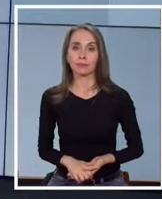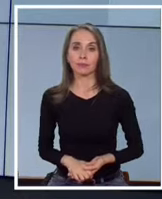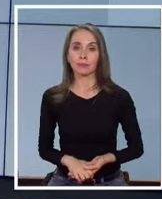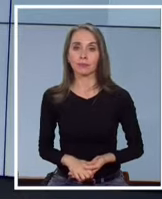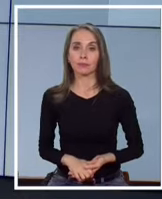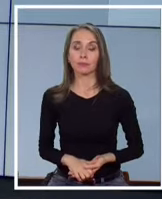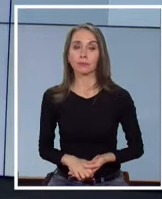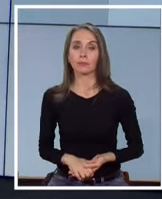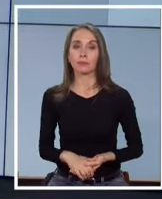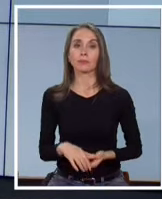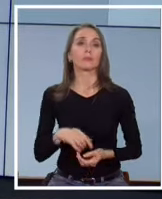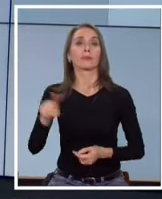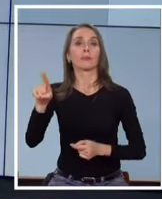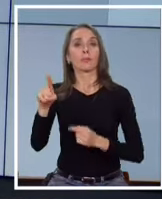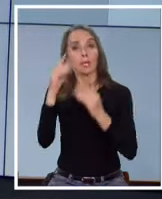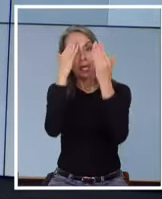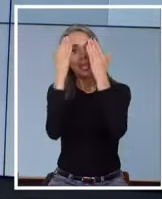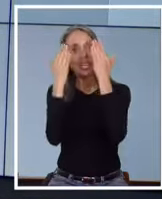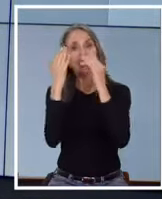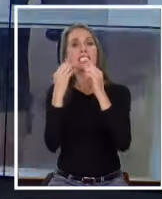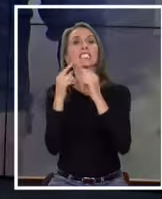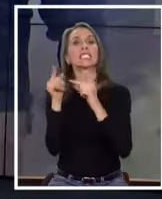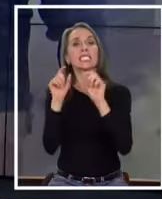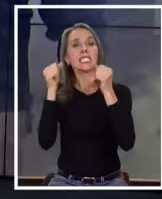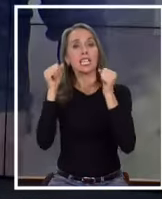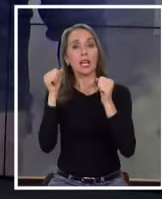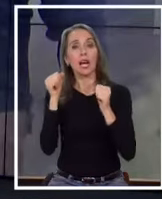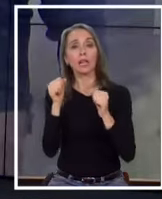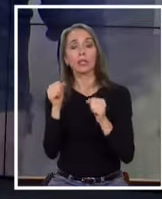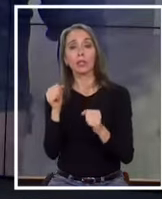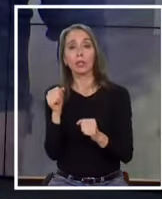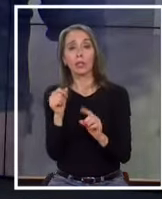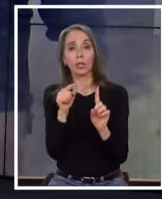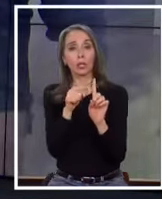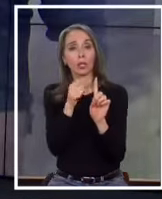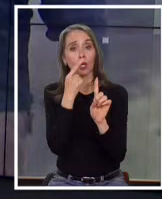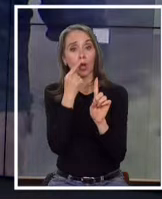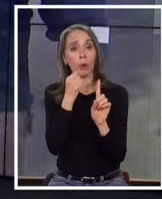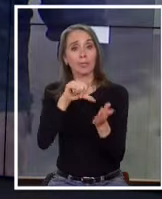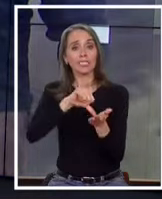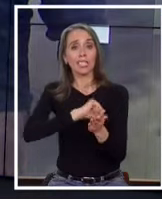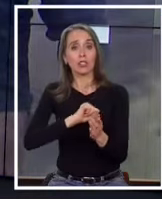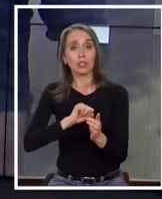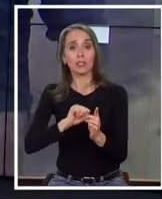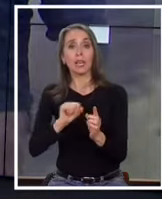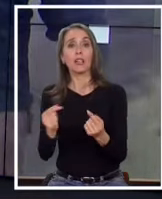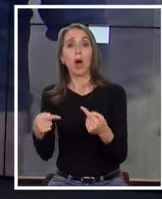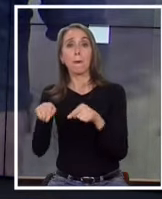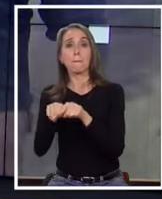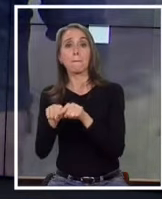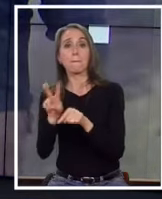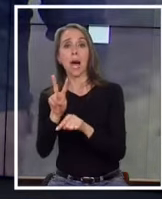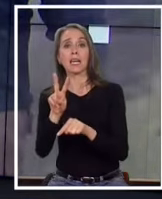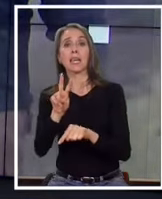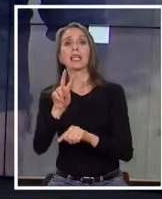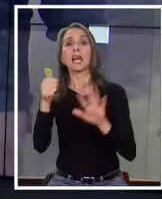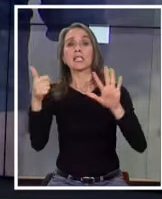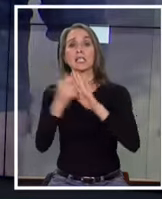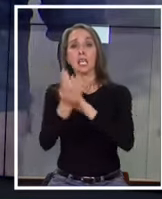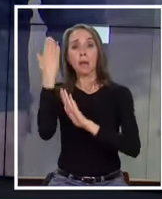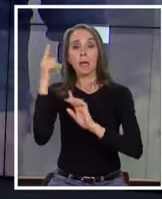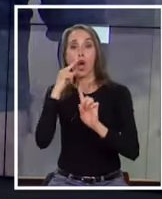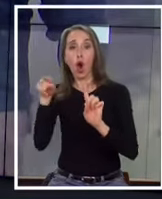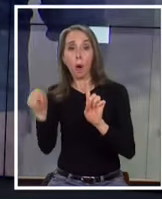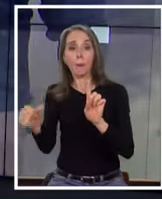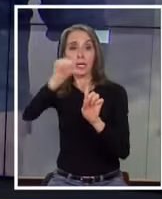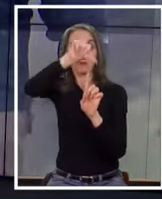Exámenes psiquiátricos deberán realizar al acusado de quemar vivo a un hombre en el centro de Santiago, quien era su pareja hace medio año, de acuerdo a la